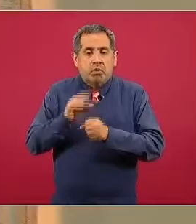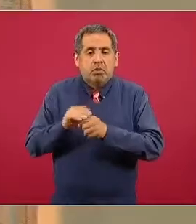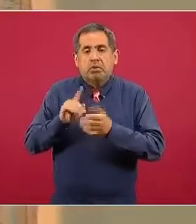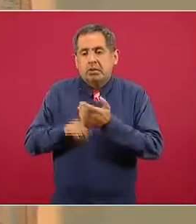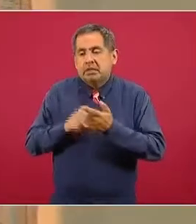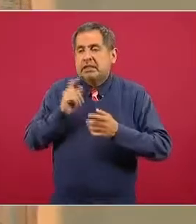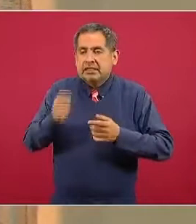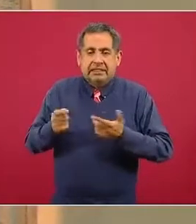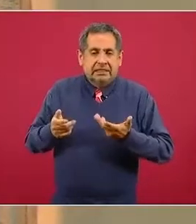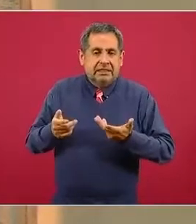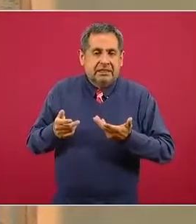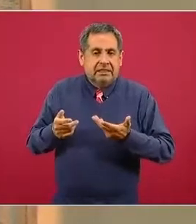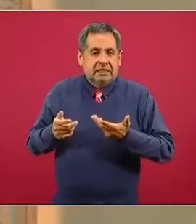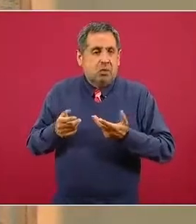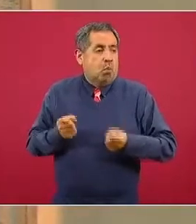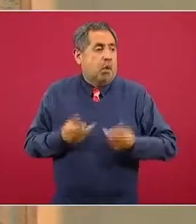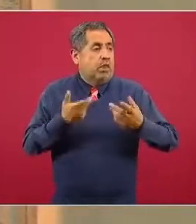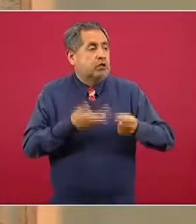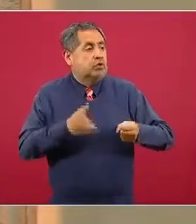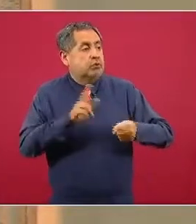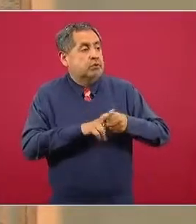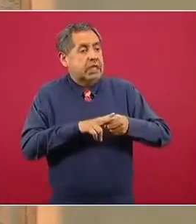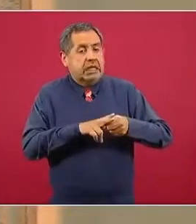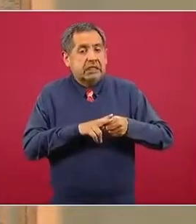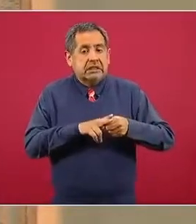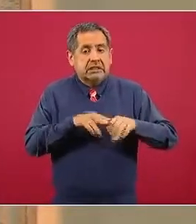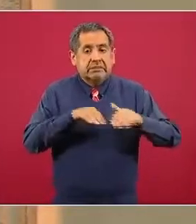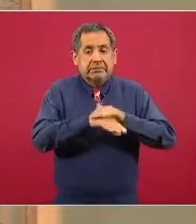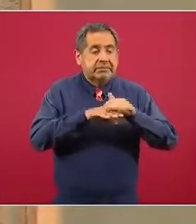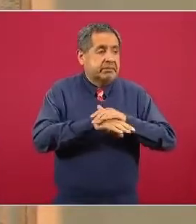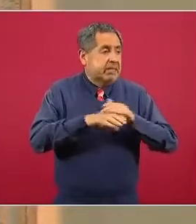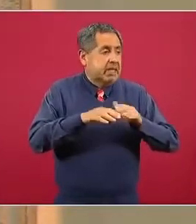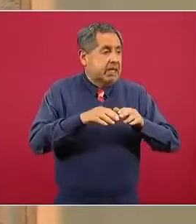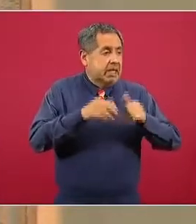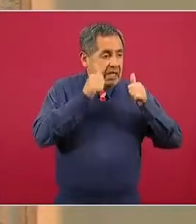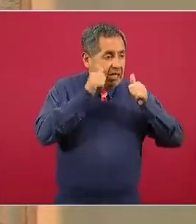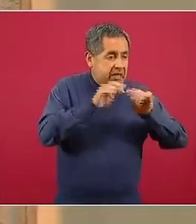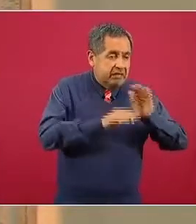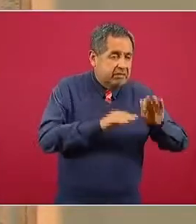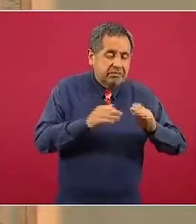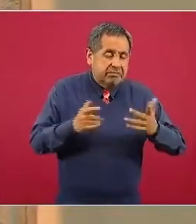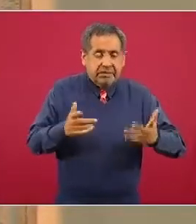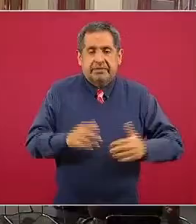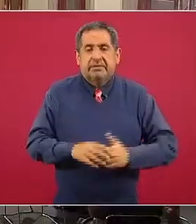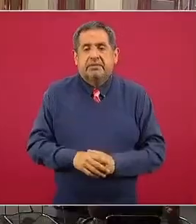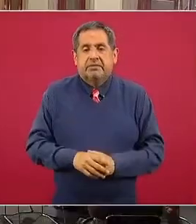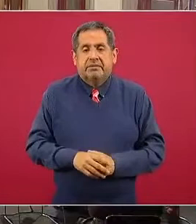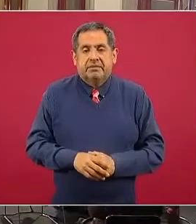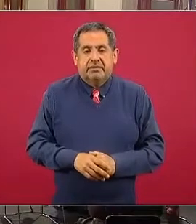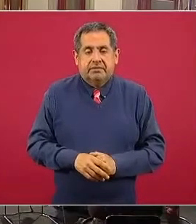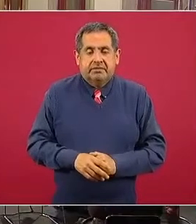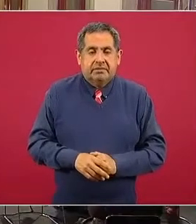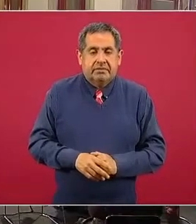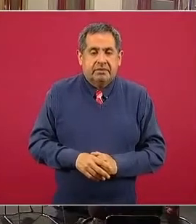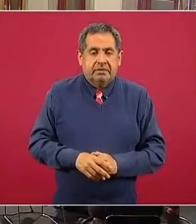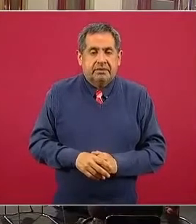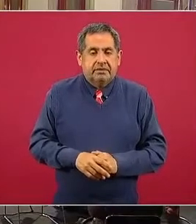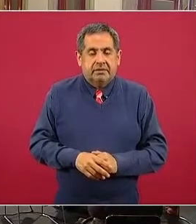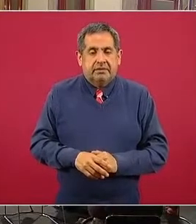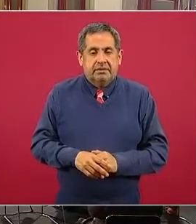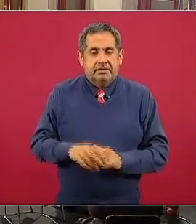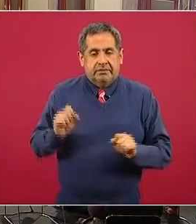en relación a la ocupación máxima que en algún momento se alcanzó. Veamos la siguiente